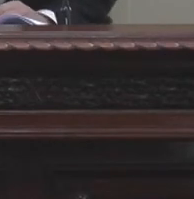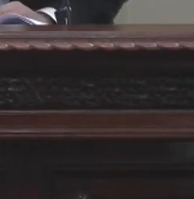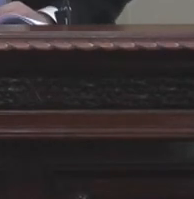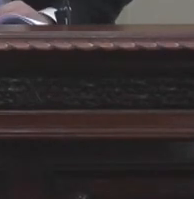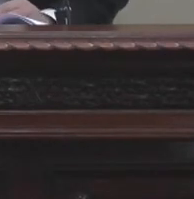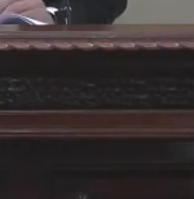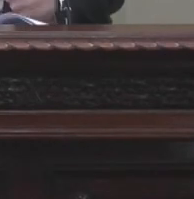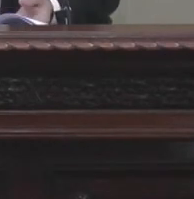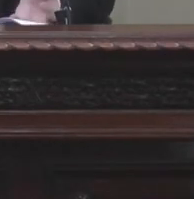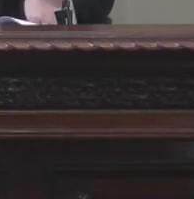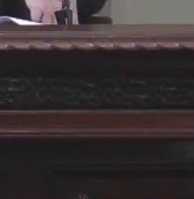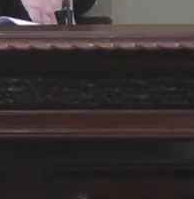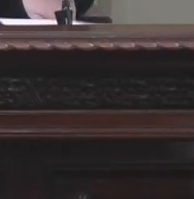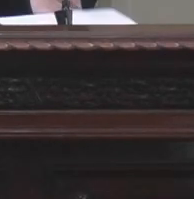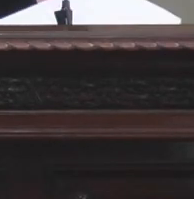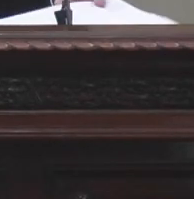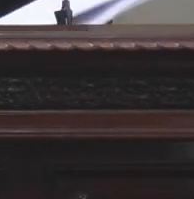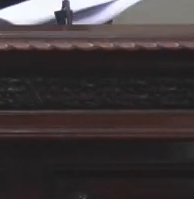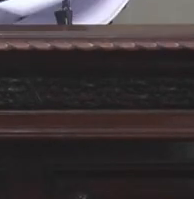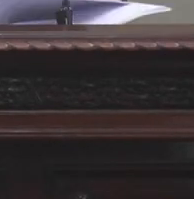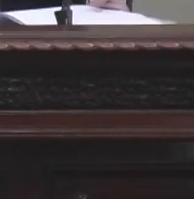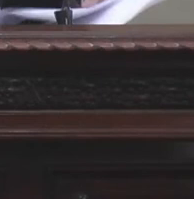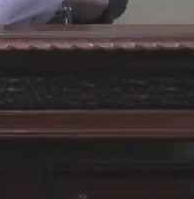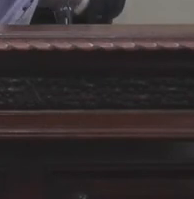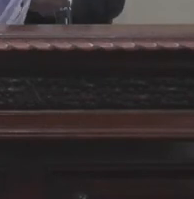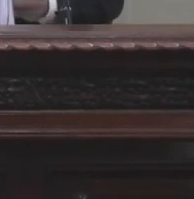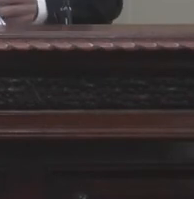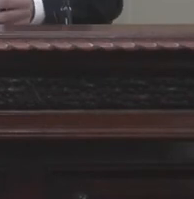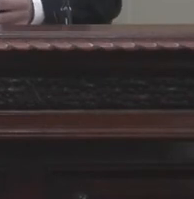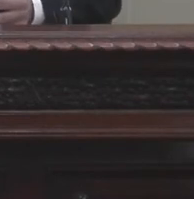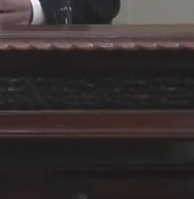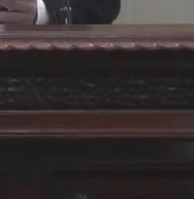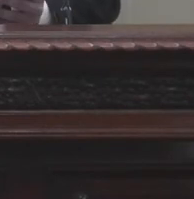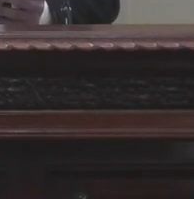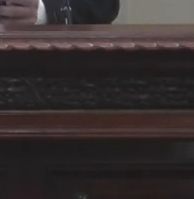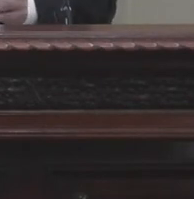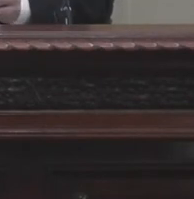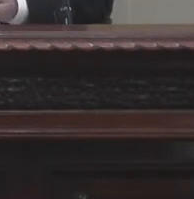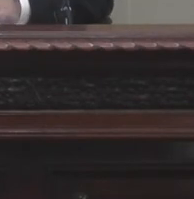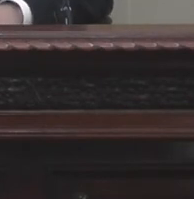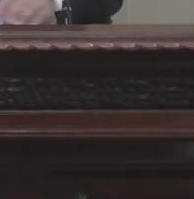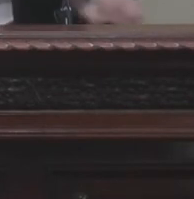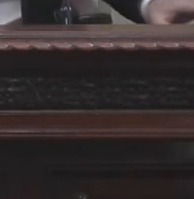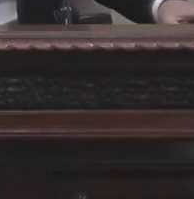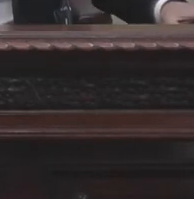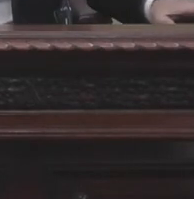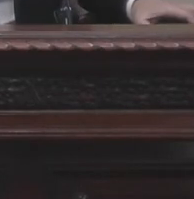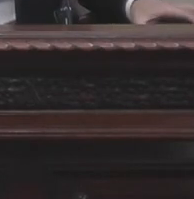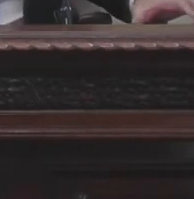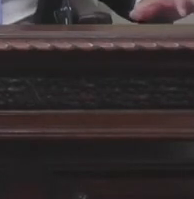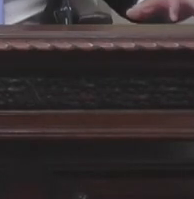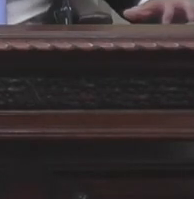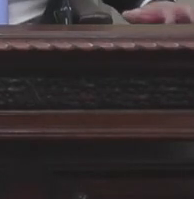proyecto de ley ponemos en consideración el proyecto del en